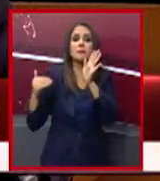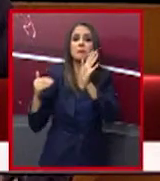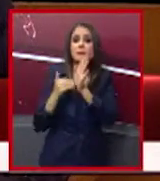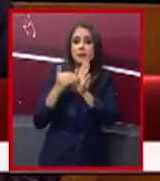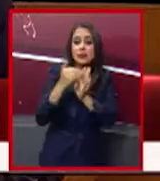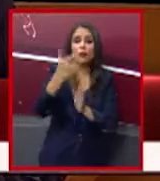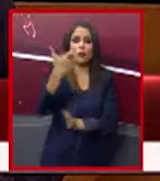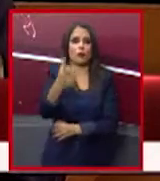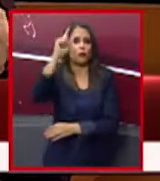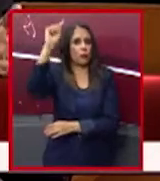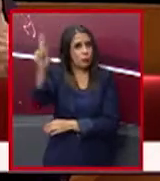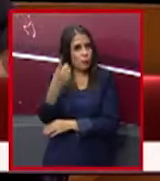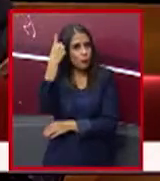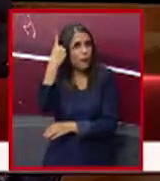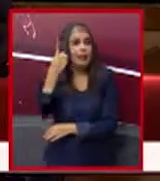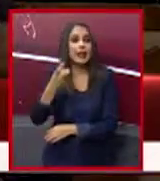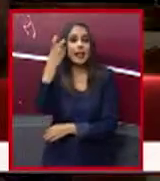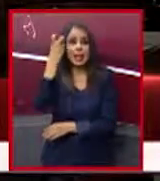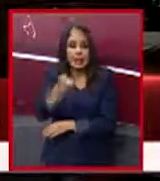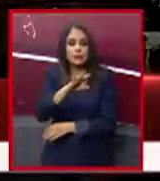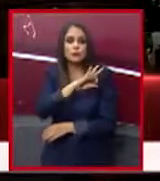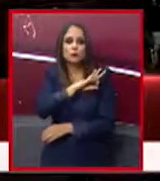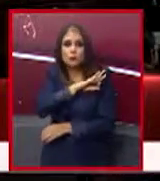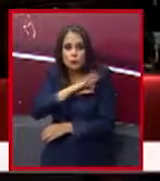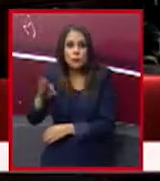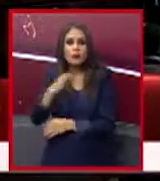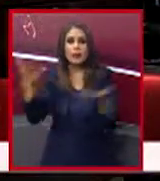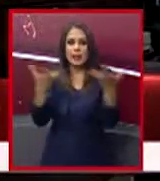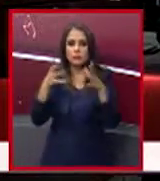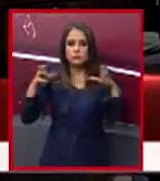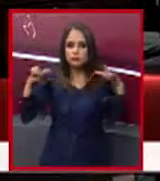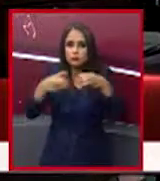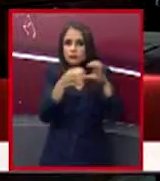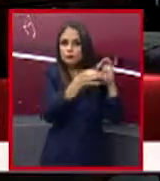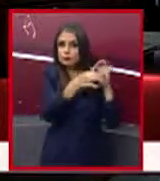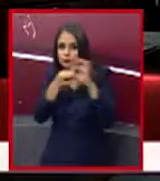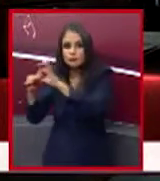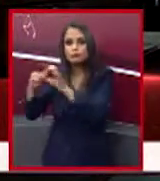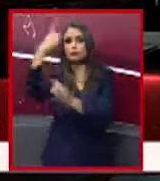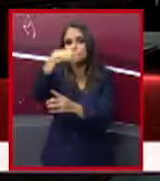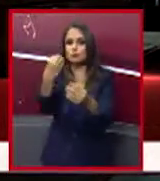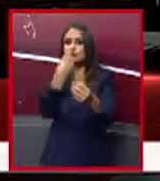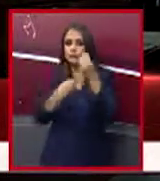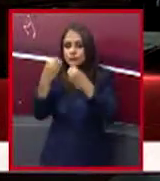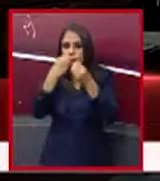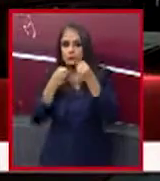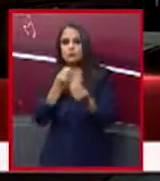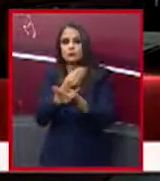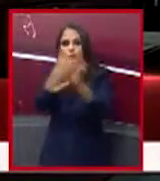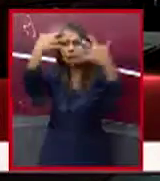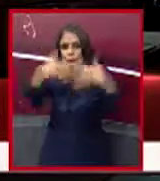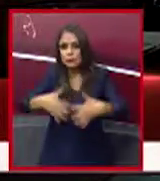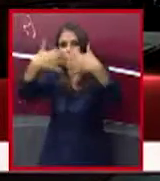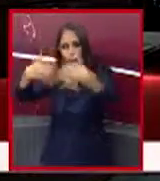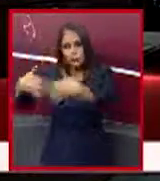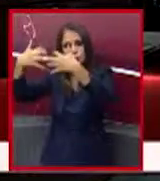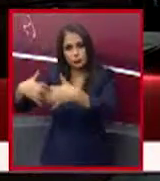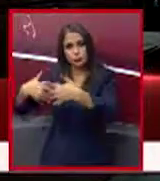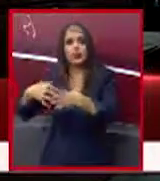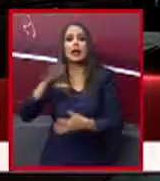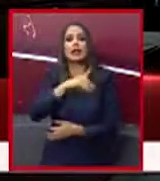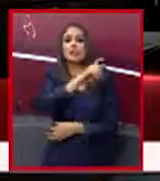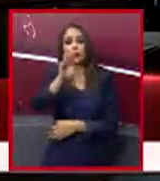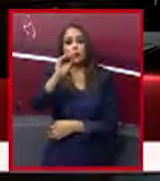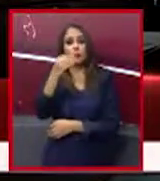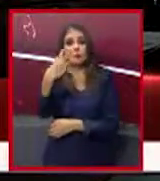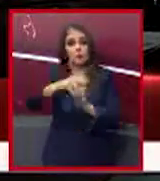de dólares y así constituirnos como el 12º productor del mundo de alimentos que ya somos. Sí hay 194 países